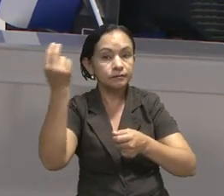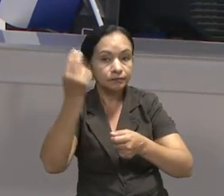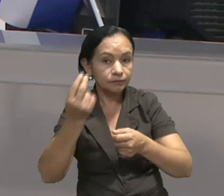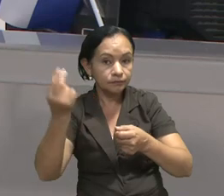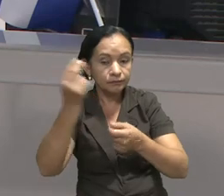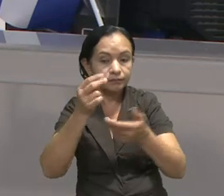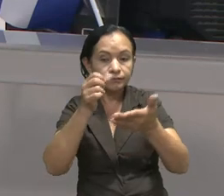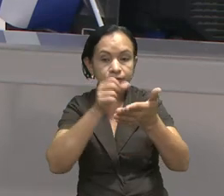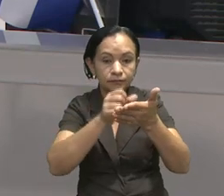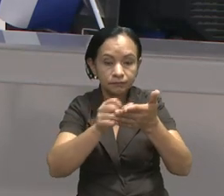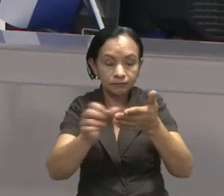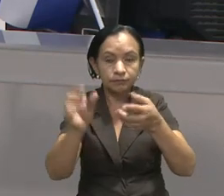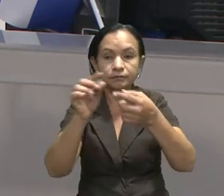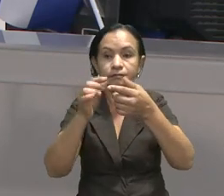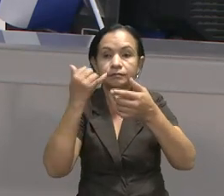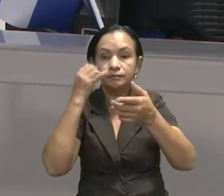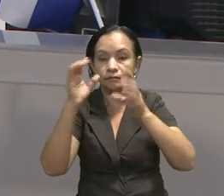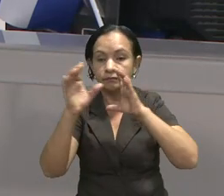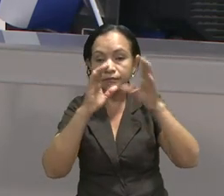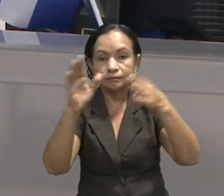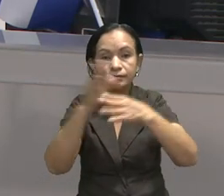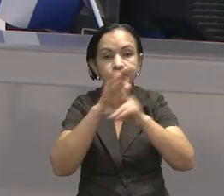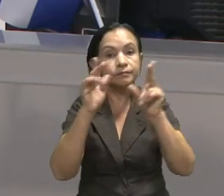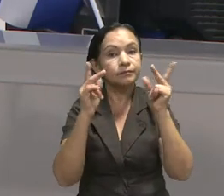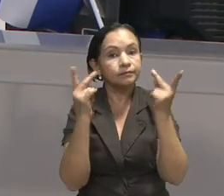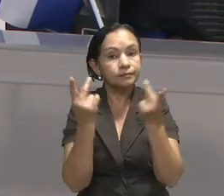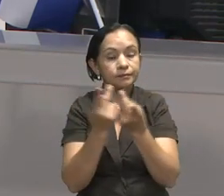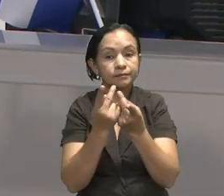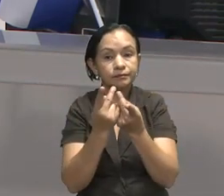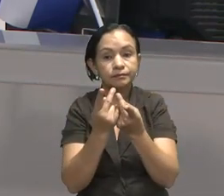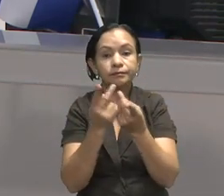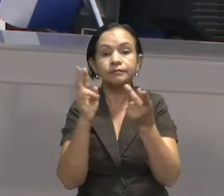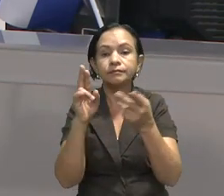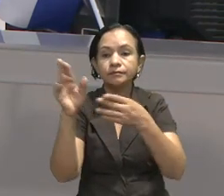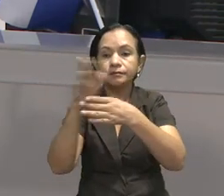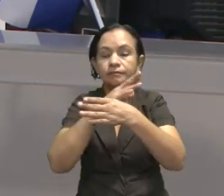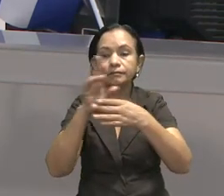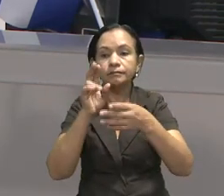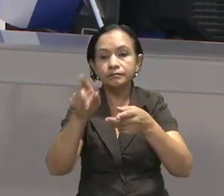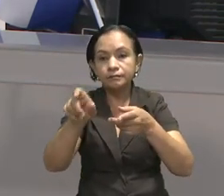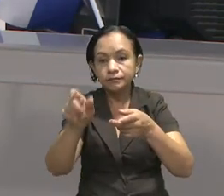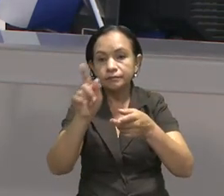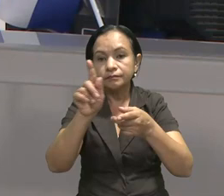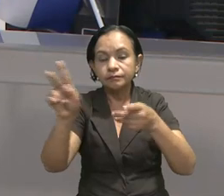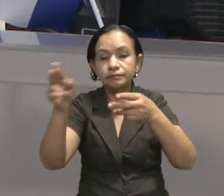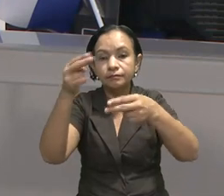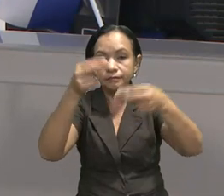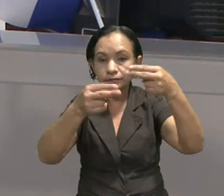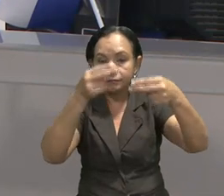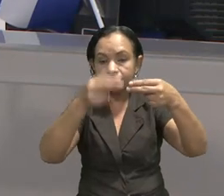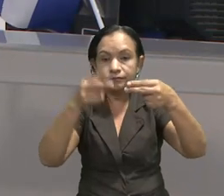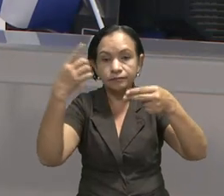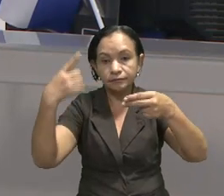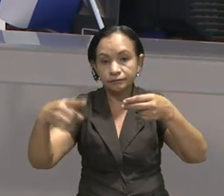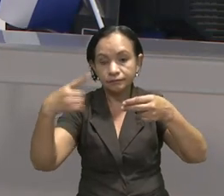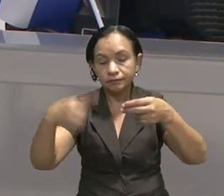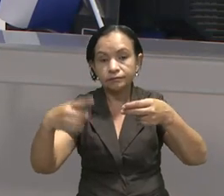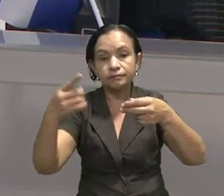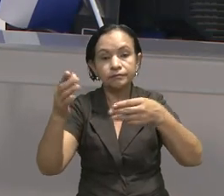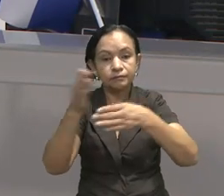y asignación de recursos públicos en del espectro radioeléctrico y numeración, derechos y